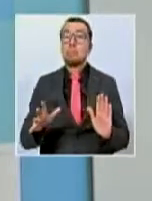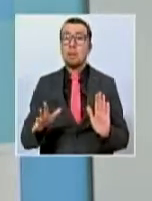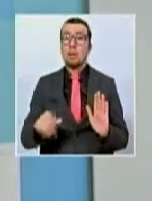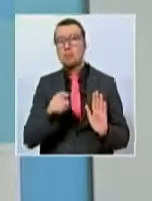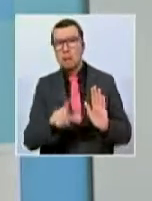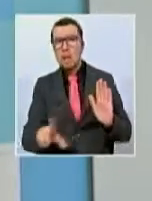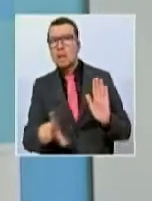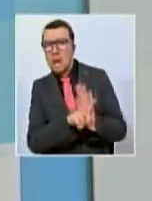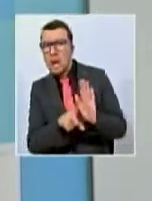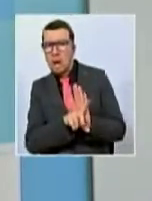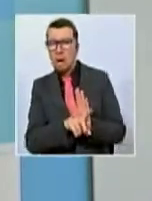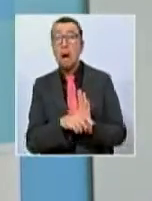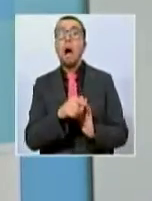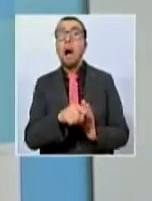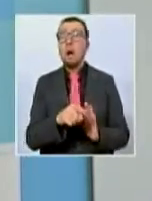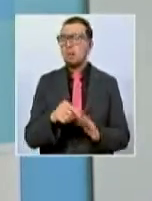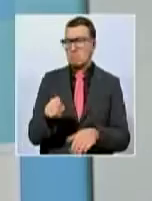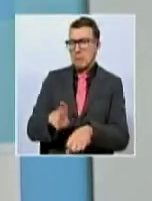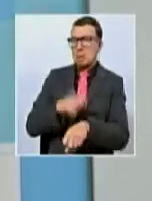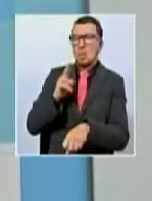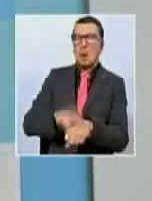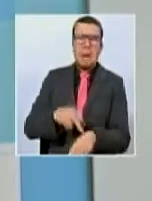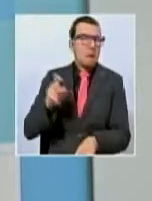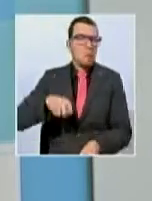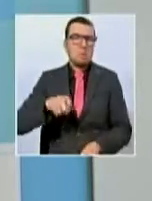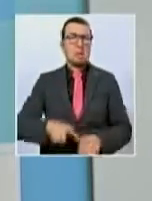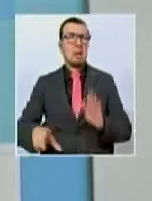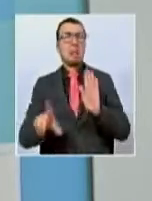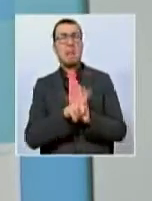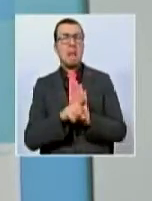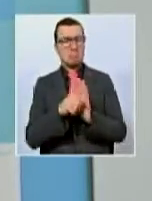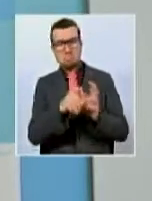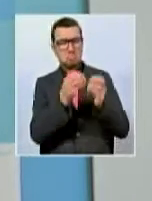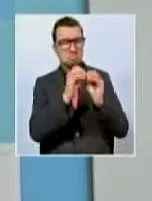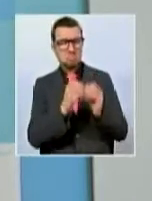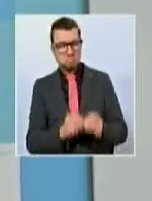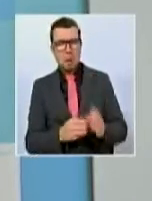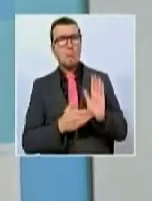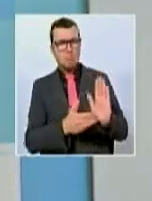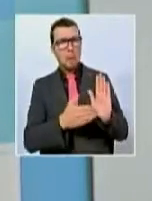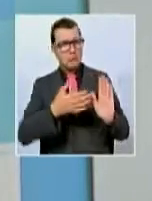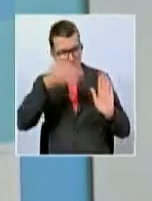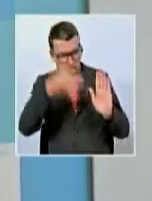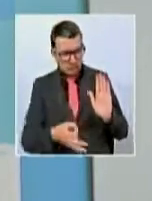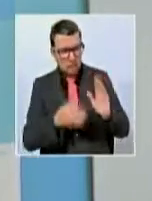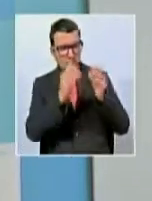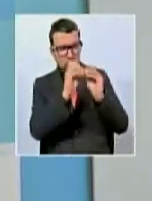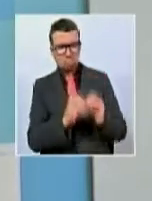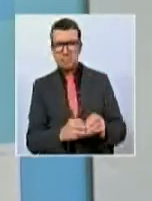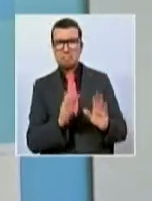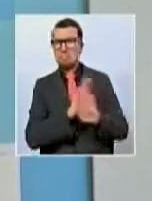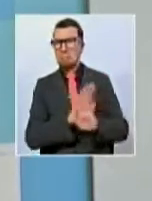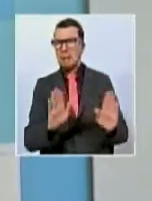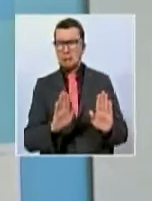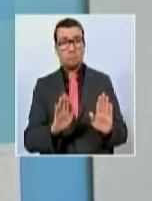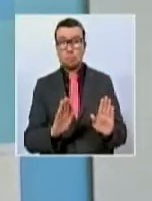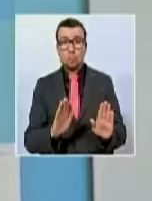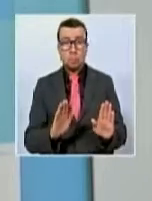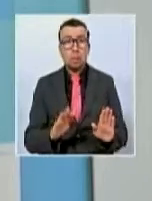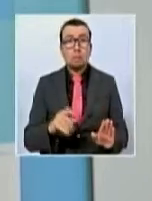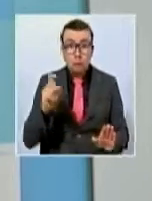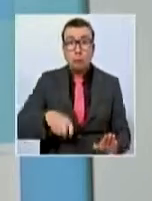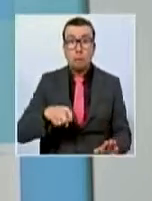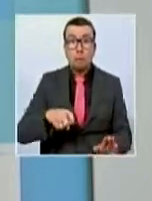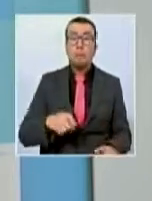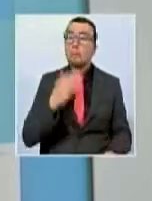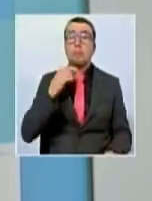el producto está elaborado con calidad, con seguridad y con eficacia. En el país existen 29